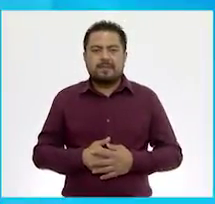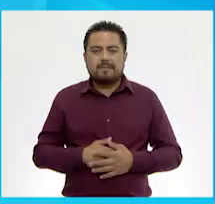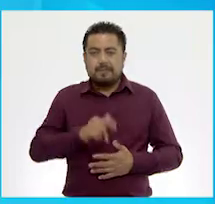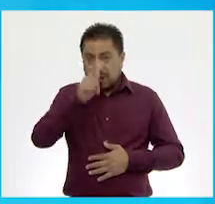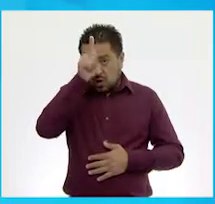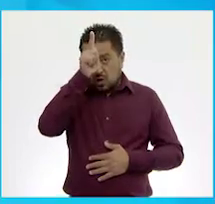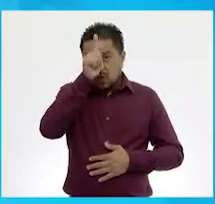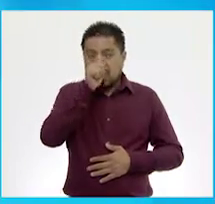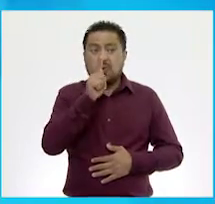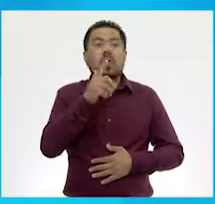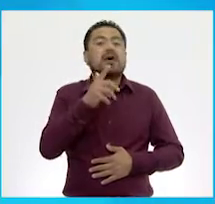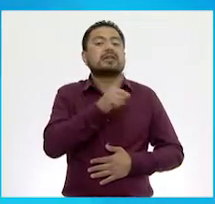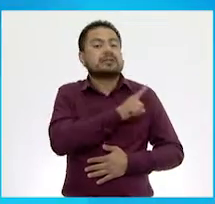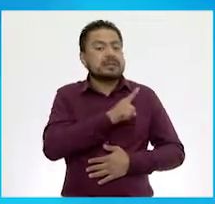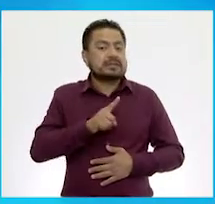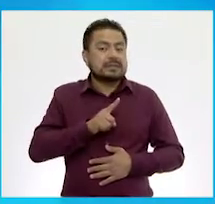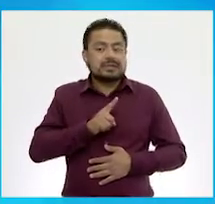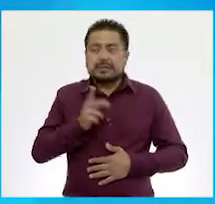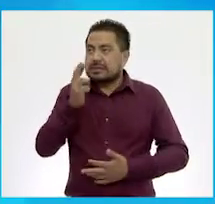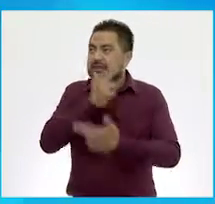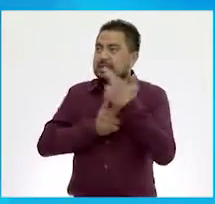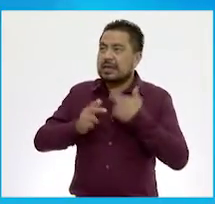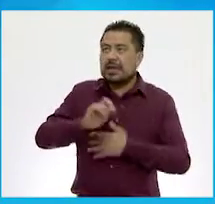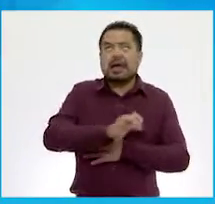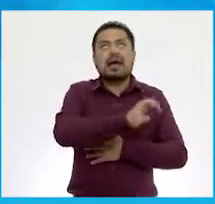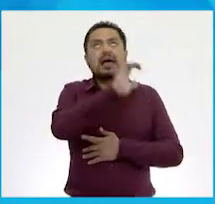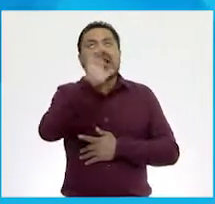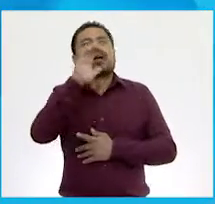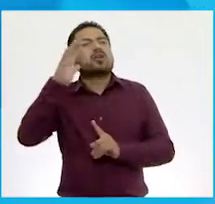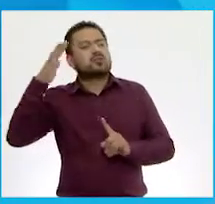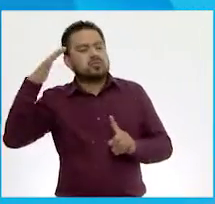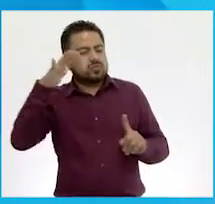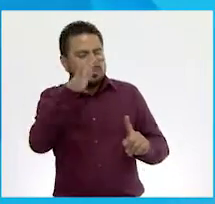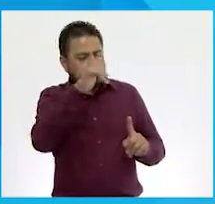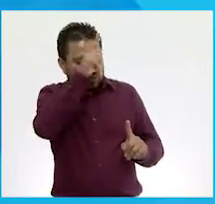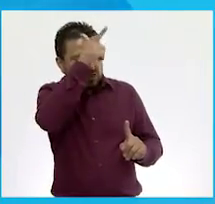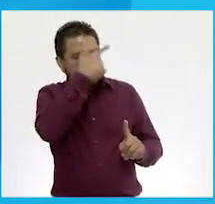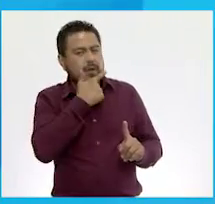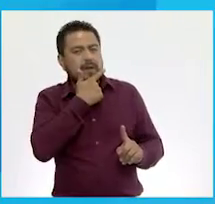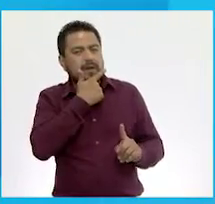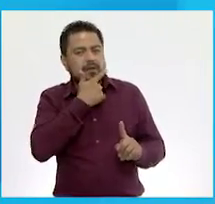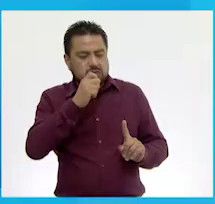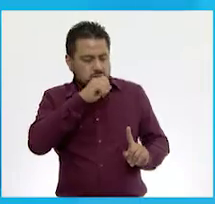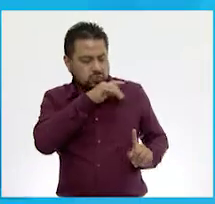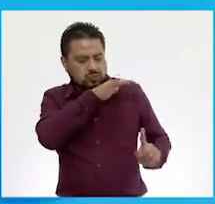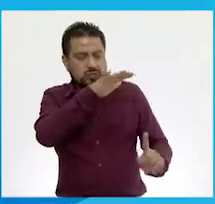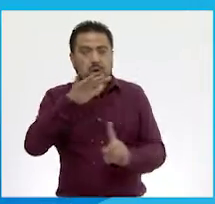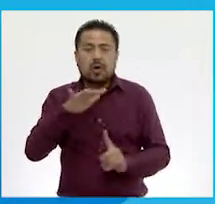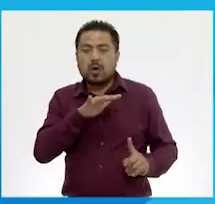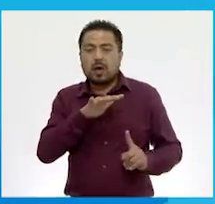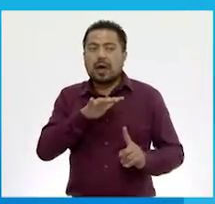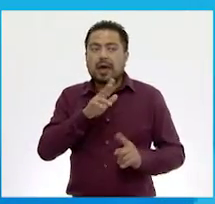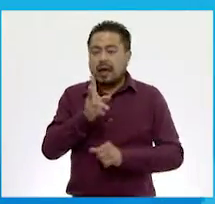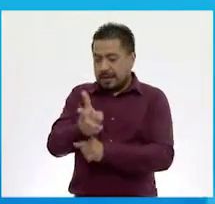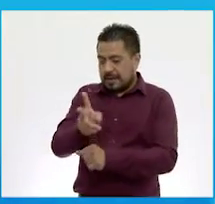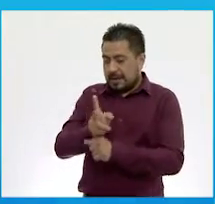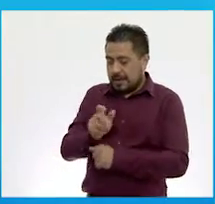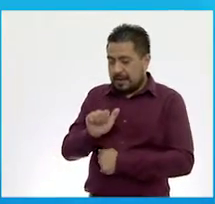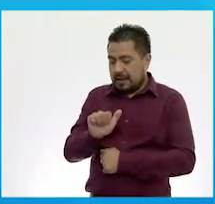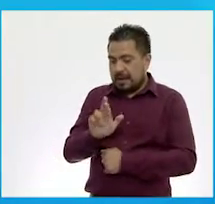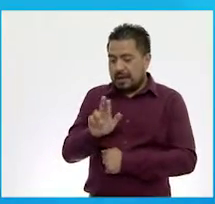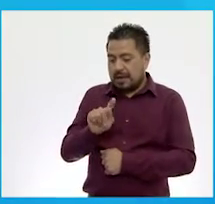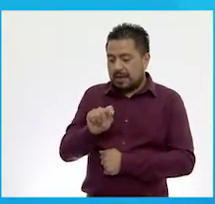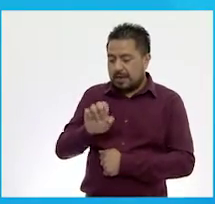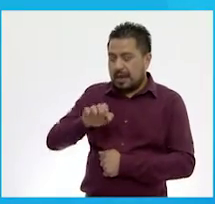La luna tiene que volver al cielo para seguir iluminando la noche. Y ha invitado a Artemio para que